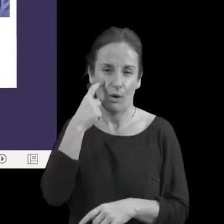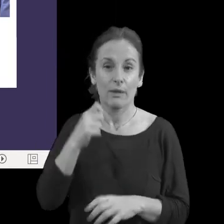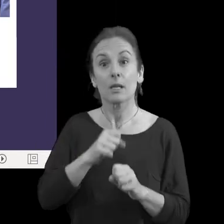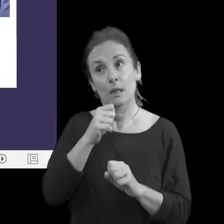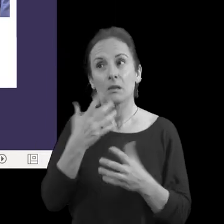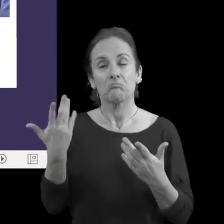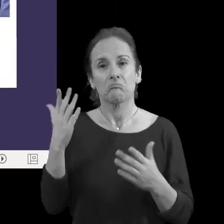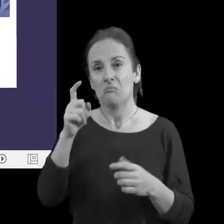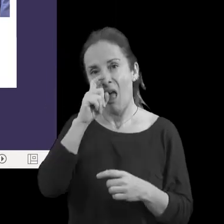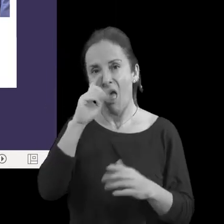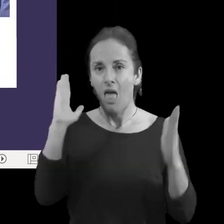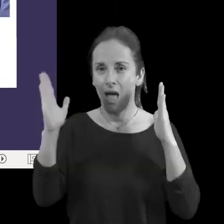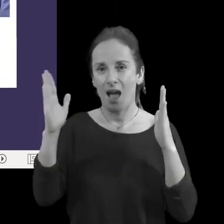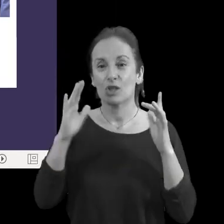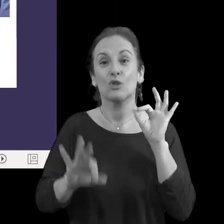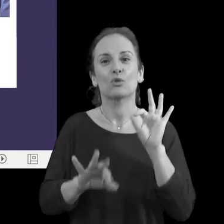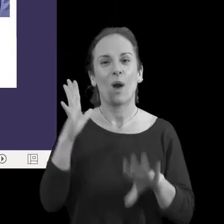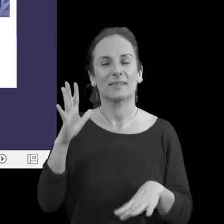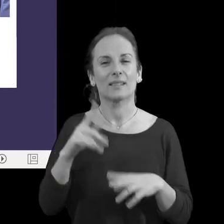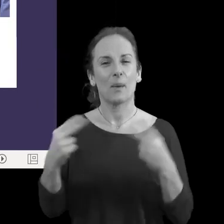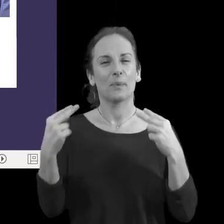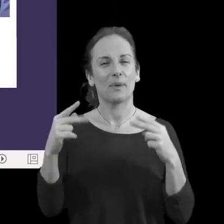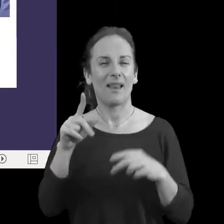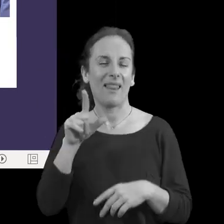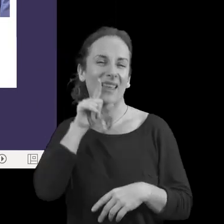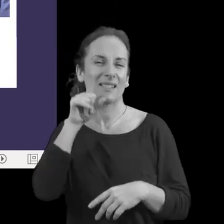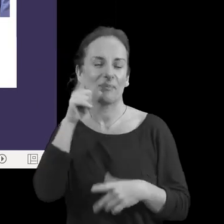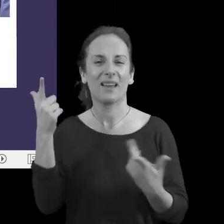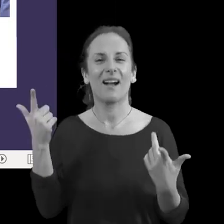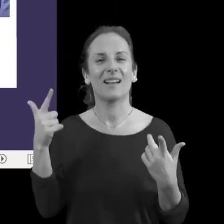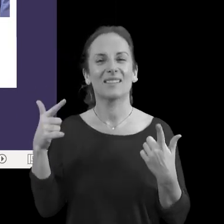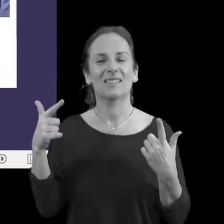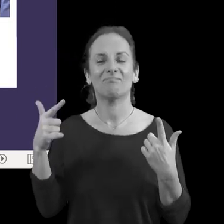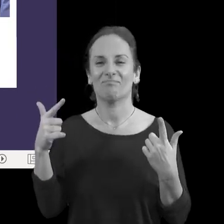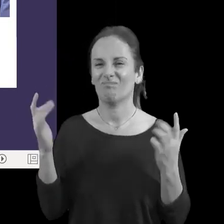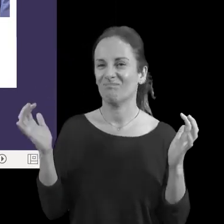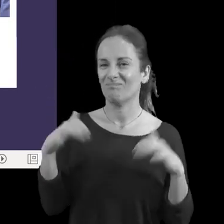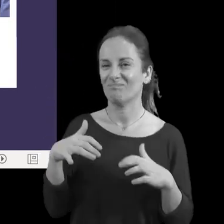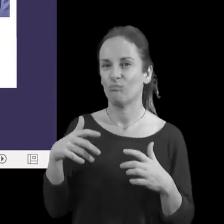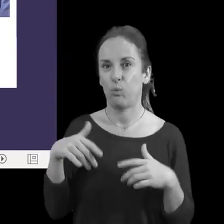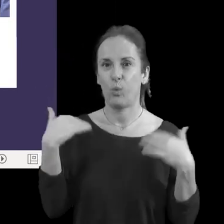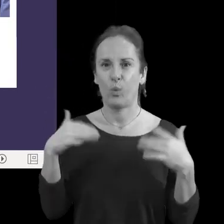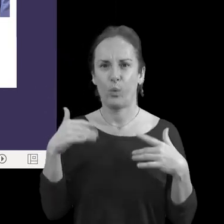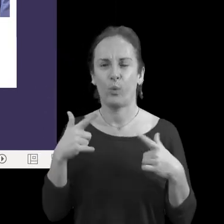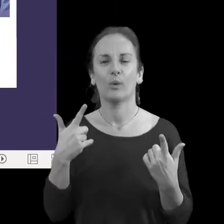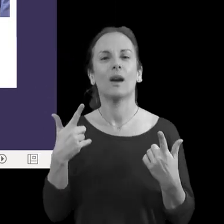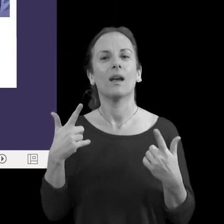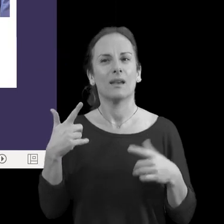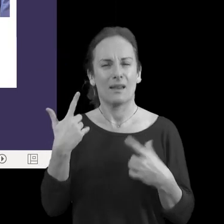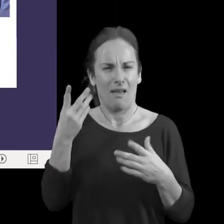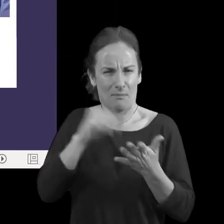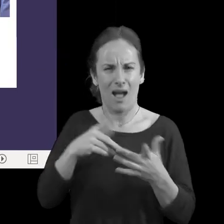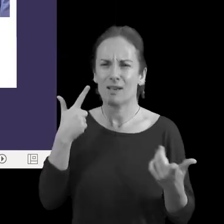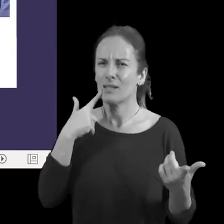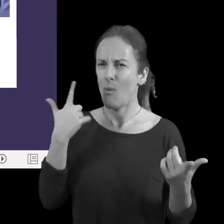suerte de tener unas visibilidades lésbicas impresionantes, ¿no? Con manifestación, con bastante ruido en la